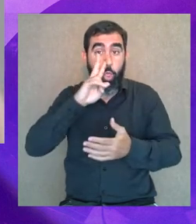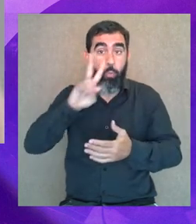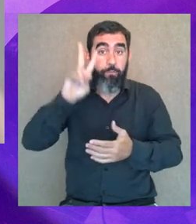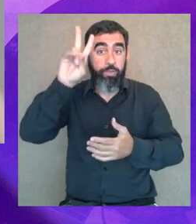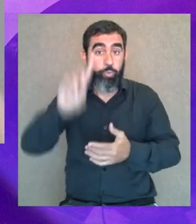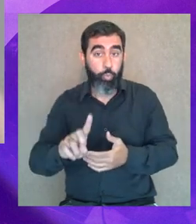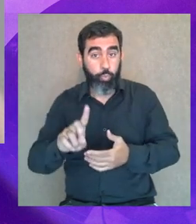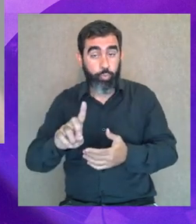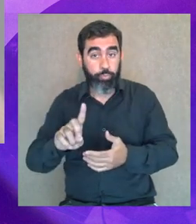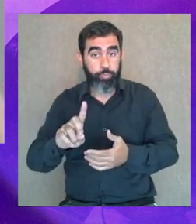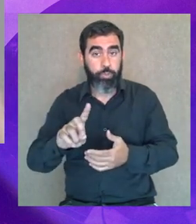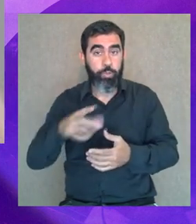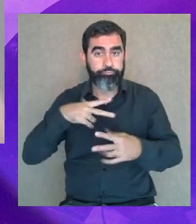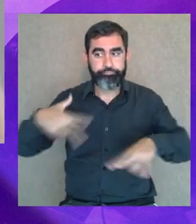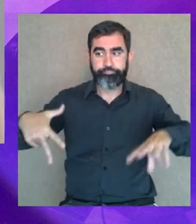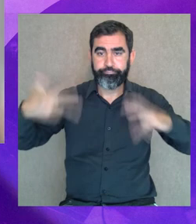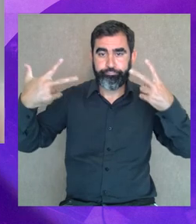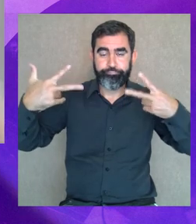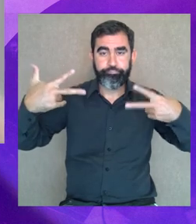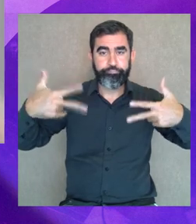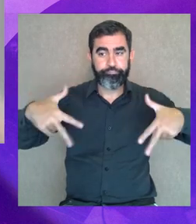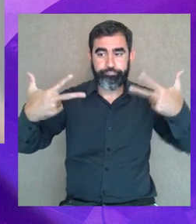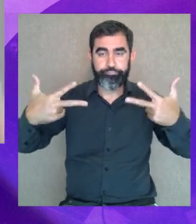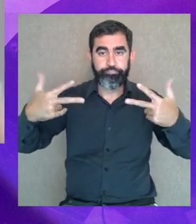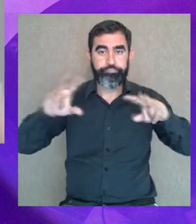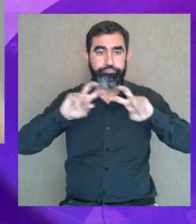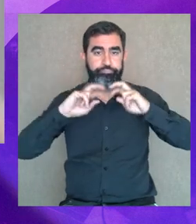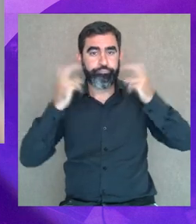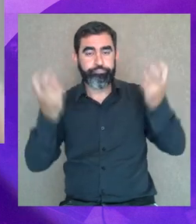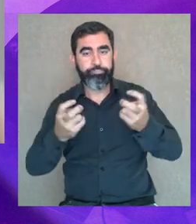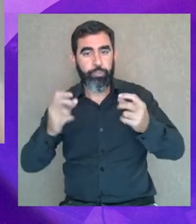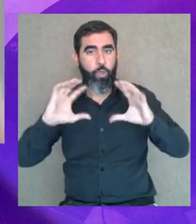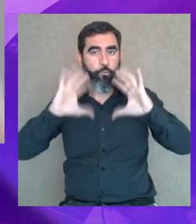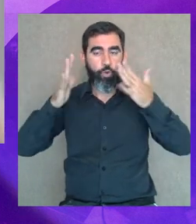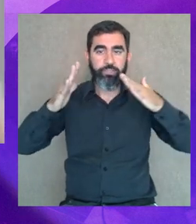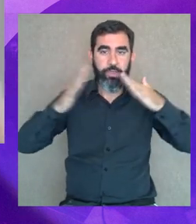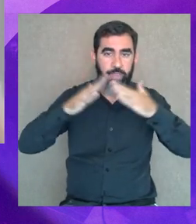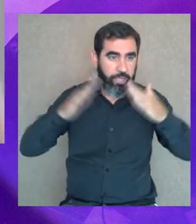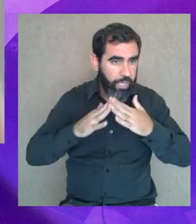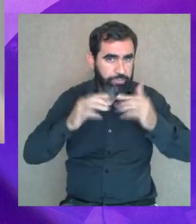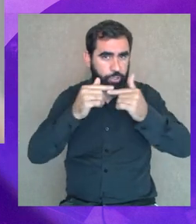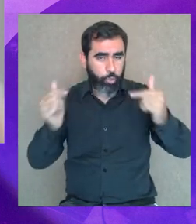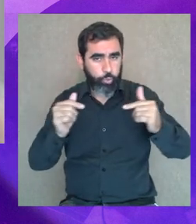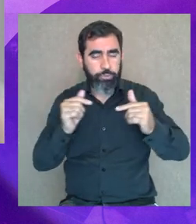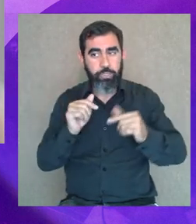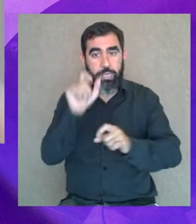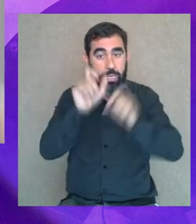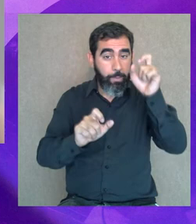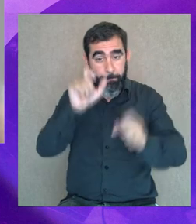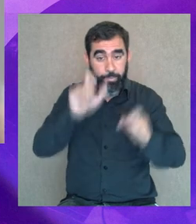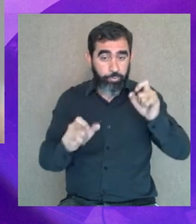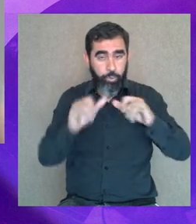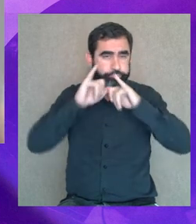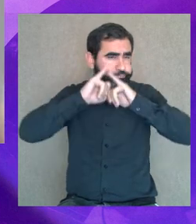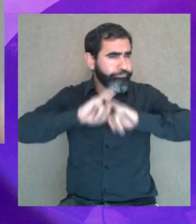2021 que se va a ser un perifoneo dedicado del tranvía va hablando de la violencia doméstica la gente